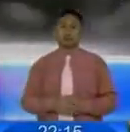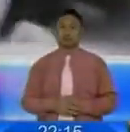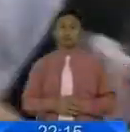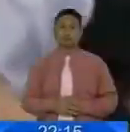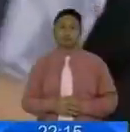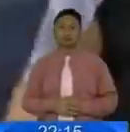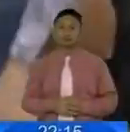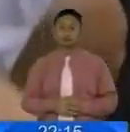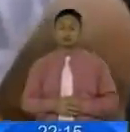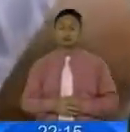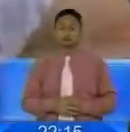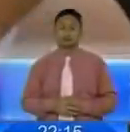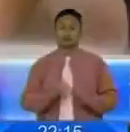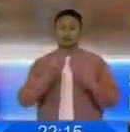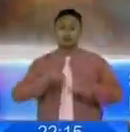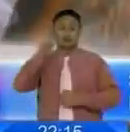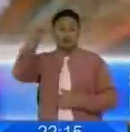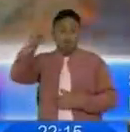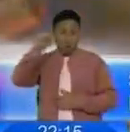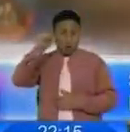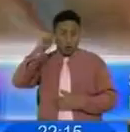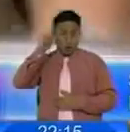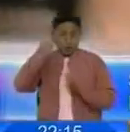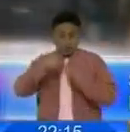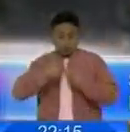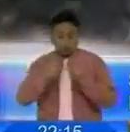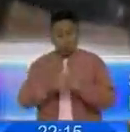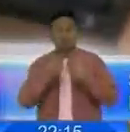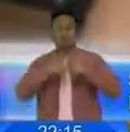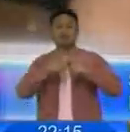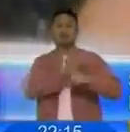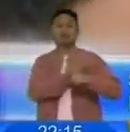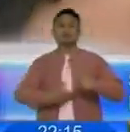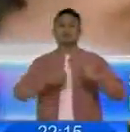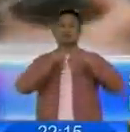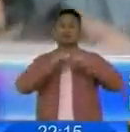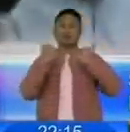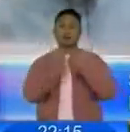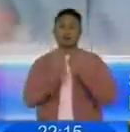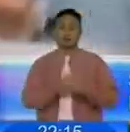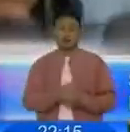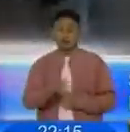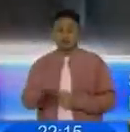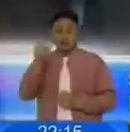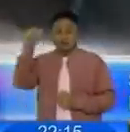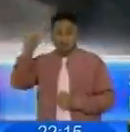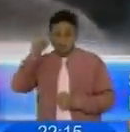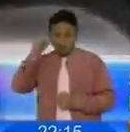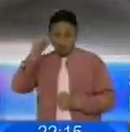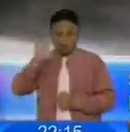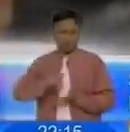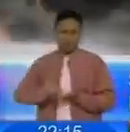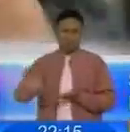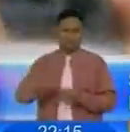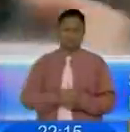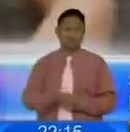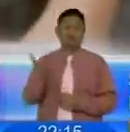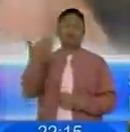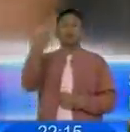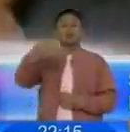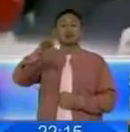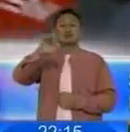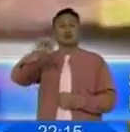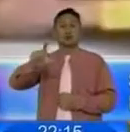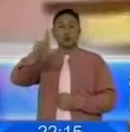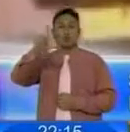que, a pesar de haber sido difundido el audio, el expresidente de la Asamblea, José Serrano, rechazó la veracidad del mismo el pasado 19 de julio